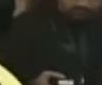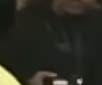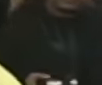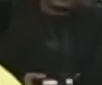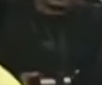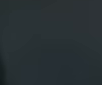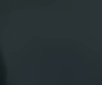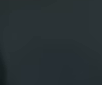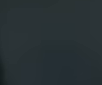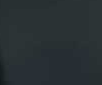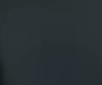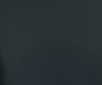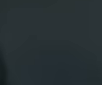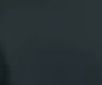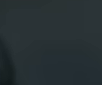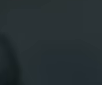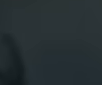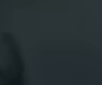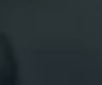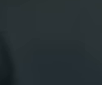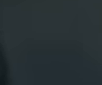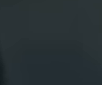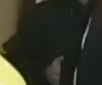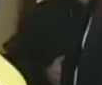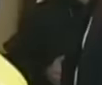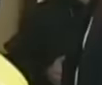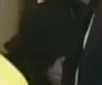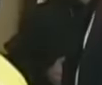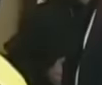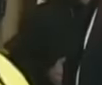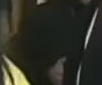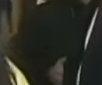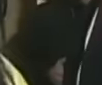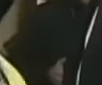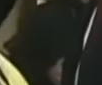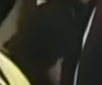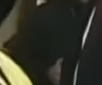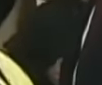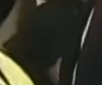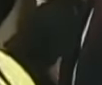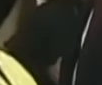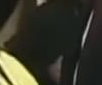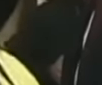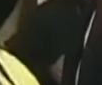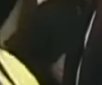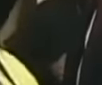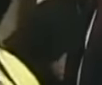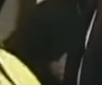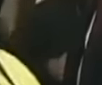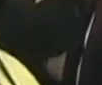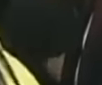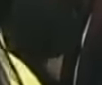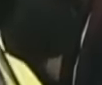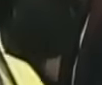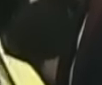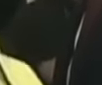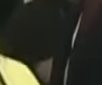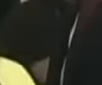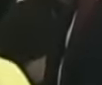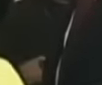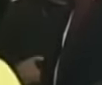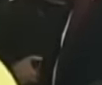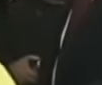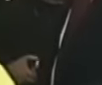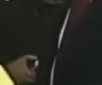municipios y además destacó que cuentan con su apoyo para seguir avanzando en el desarrollo productivo de la nación en las